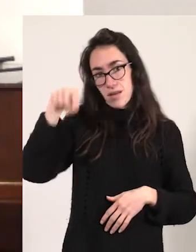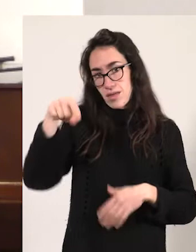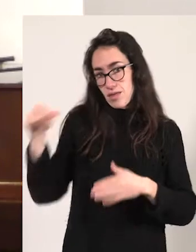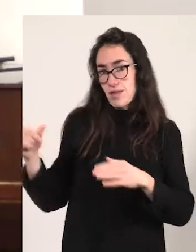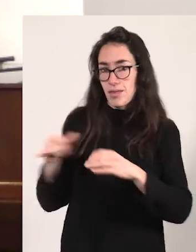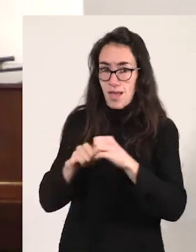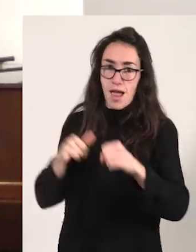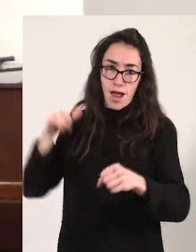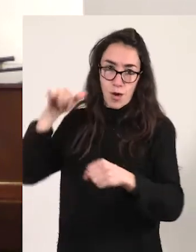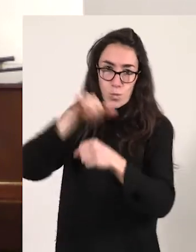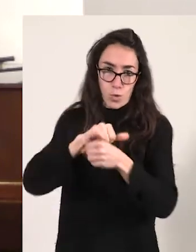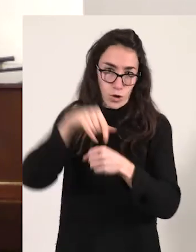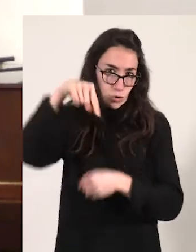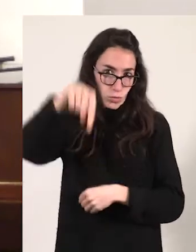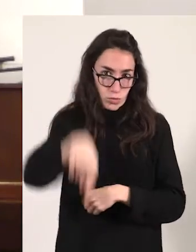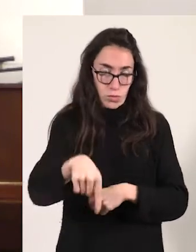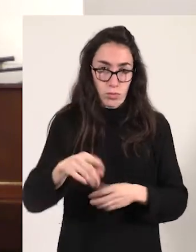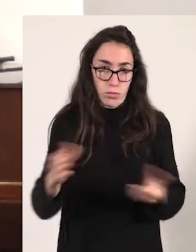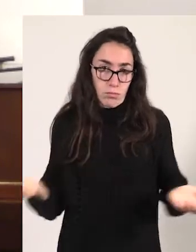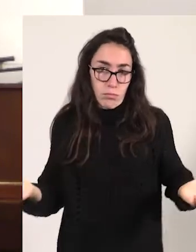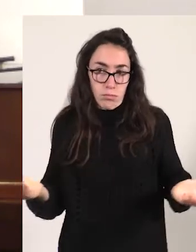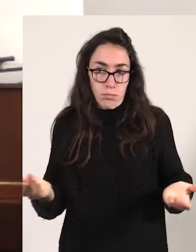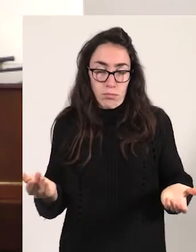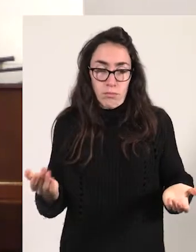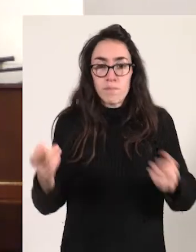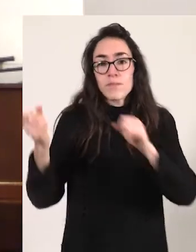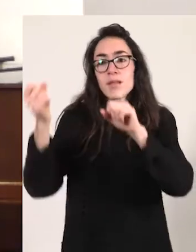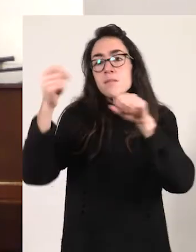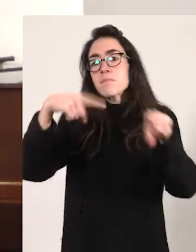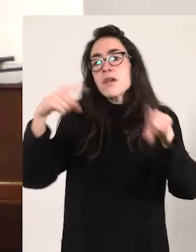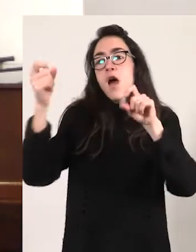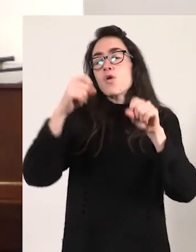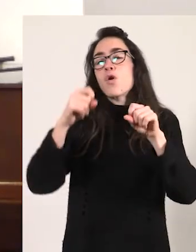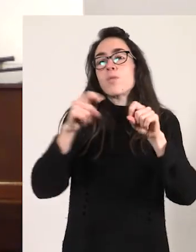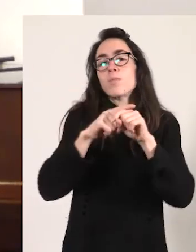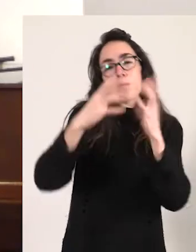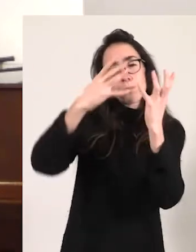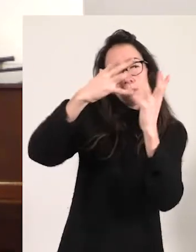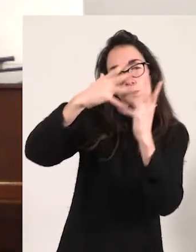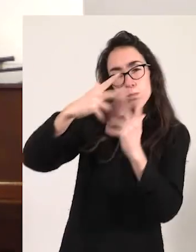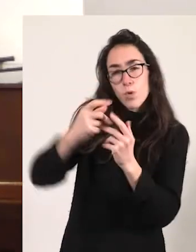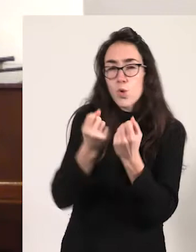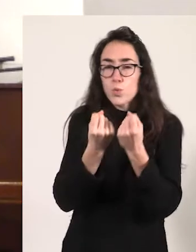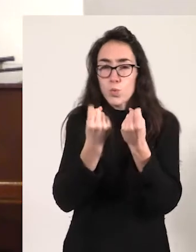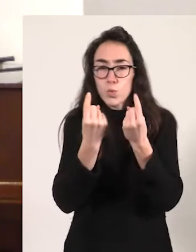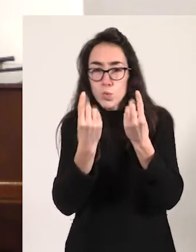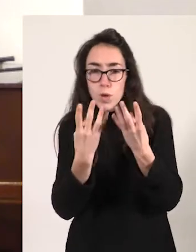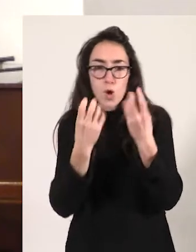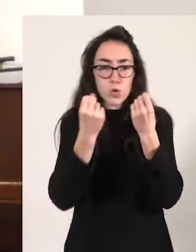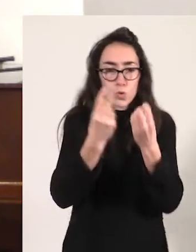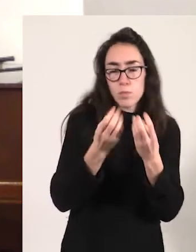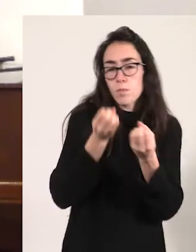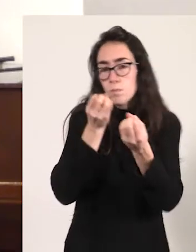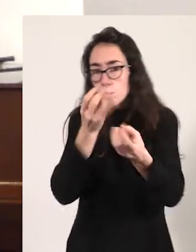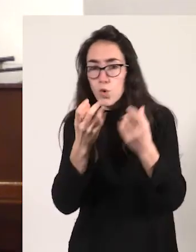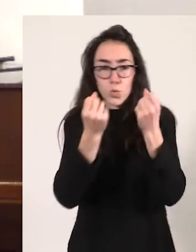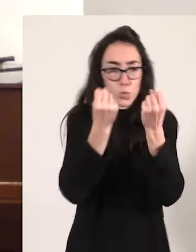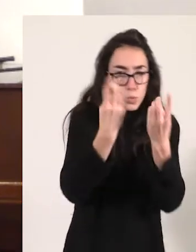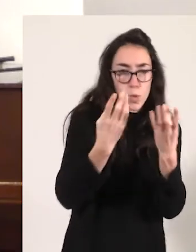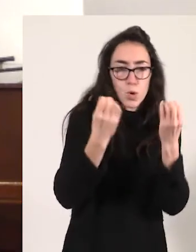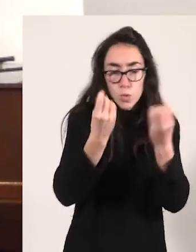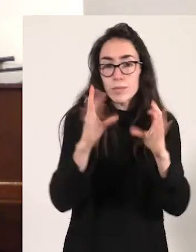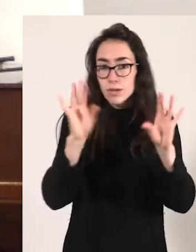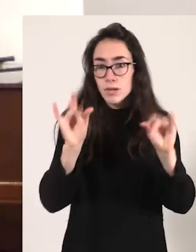a Barajas, al Adolfo Suárez Barajas, ¿no? Pero, claro, la inmigración nos la cuentan desde un punto de vista cuantitativo, en